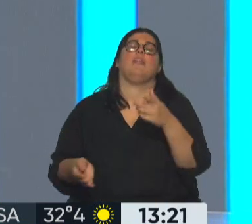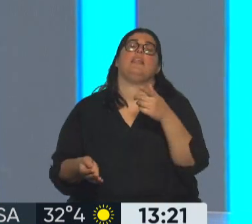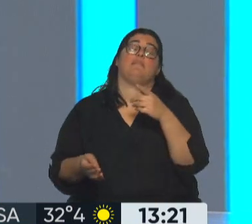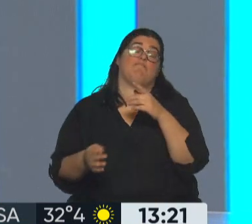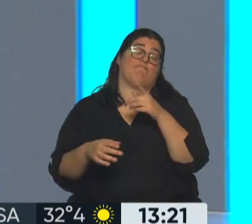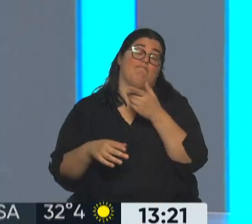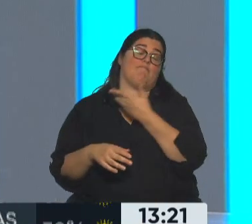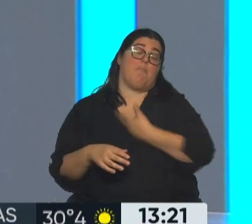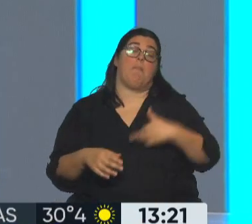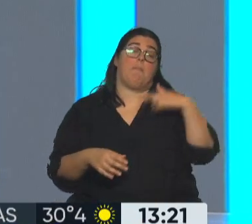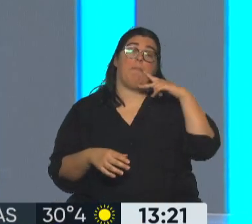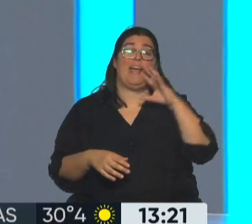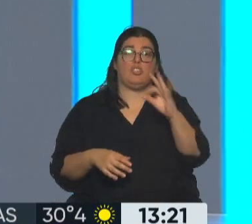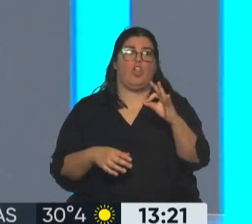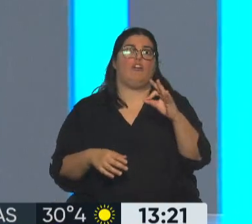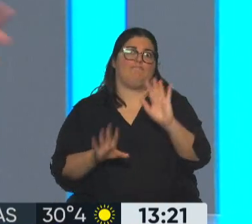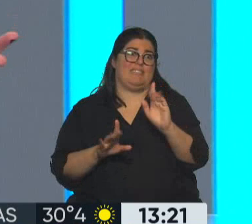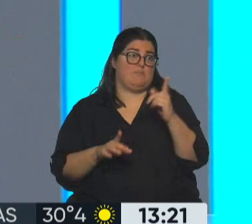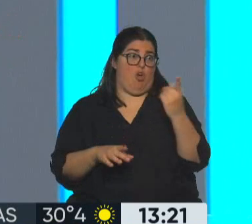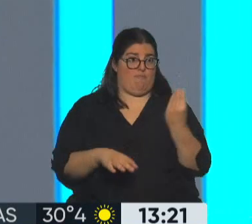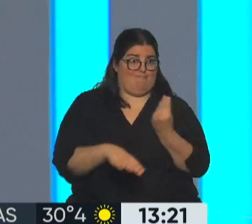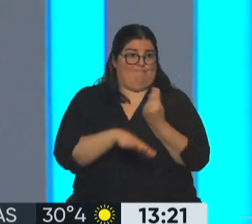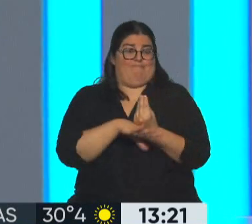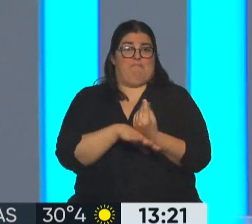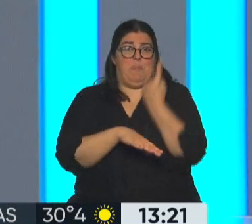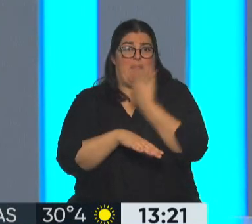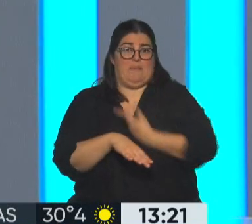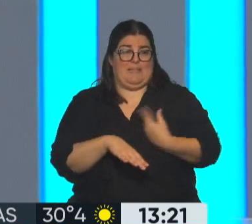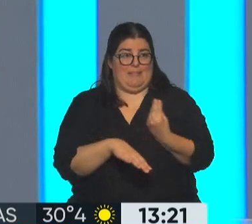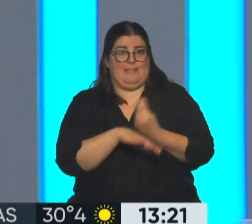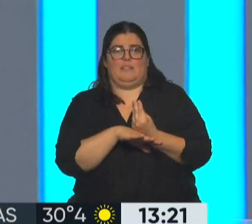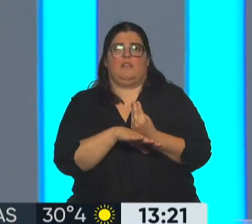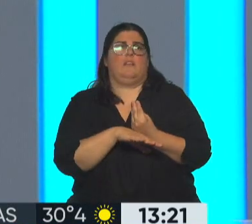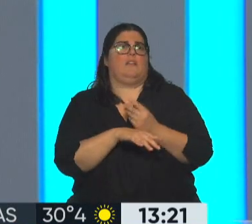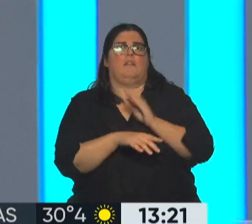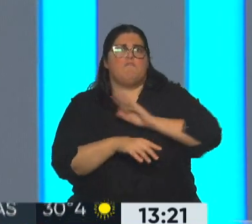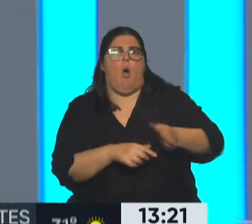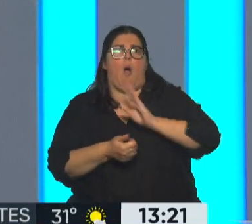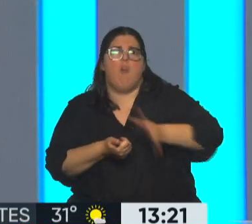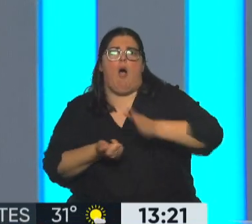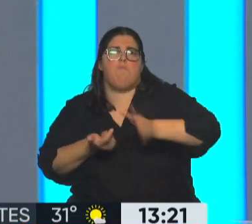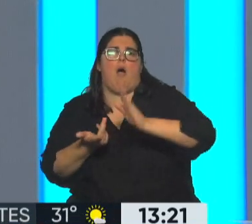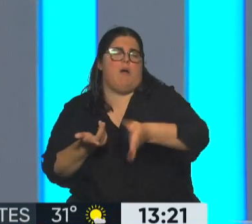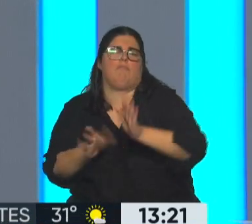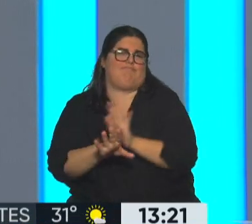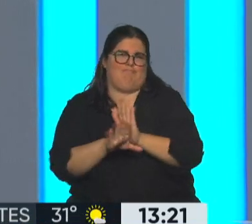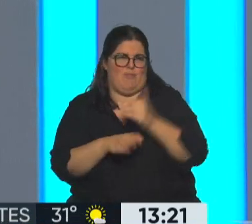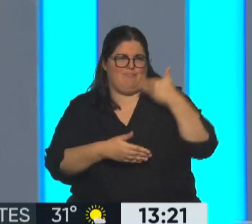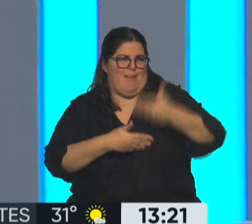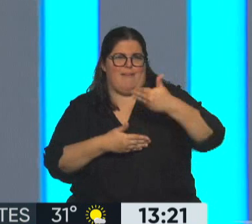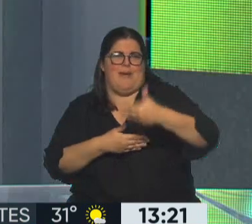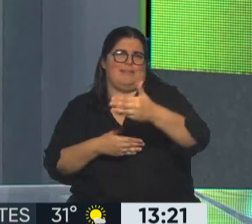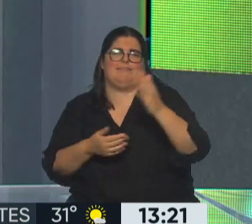gobierno de Petro desde hace ya, desde que asumió básicamente, pero... Recordemos que todavía son declaraciones que